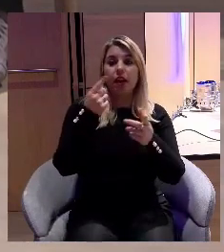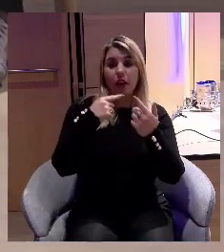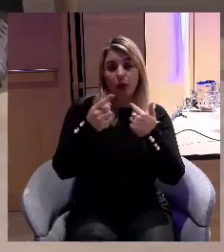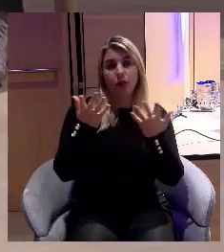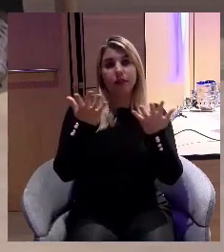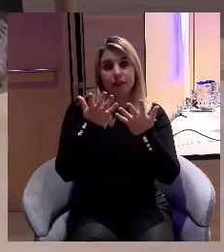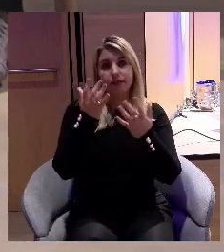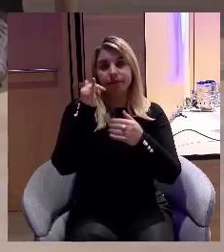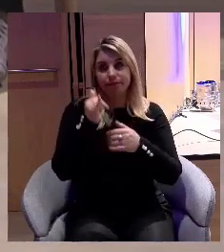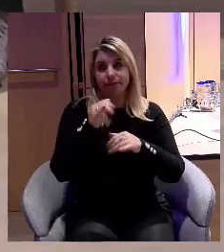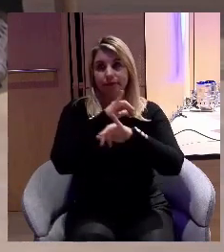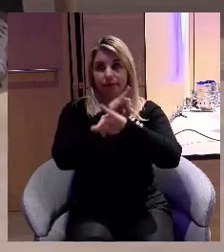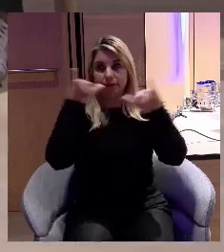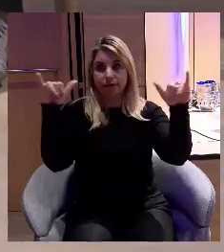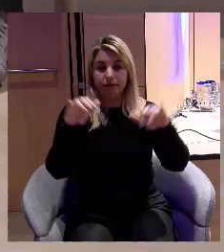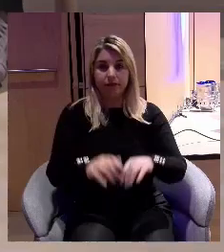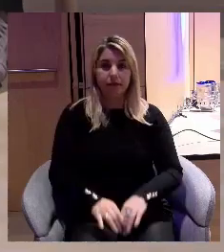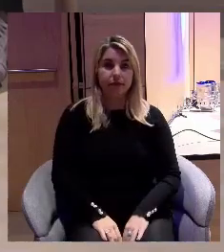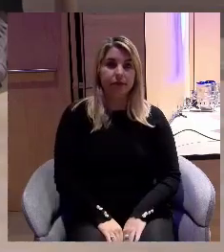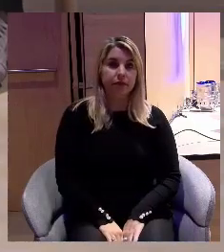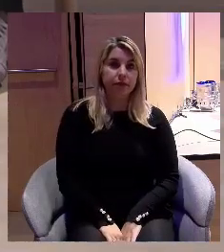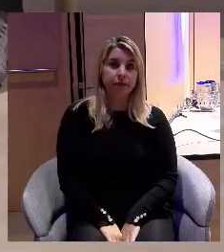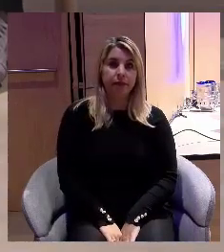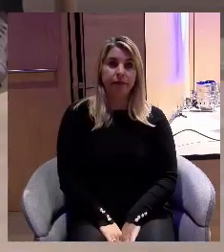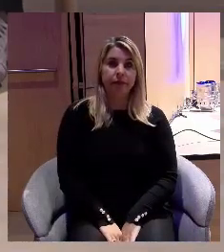lanzamiento. Gracias.